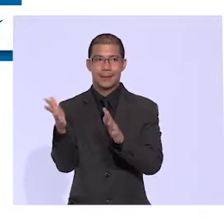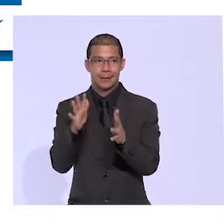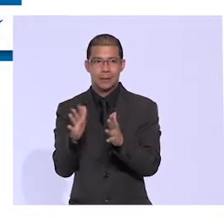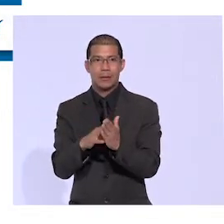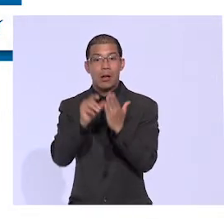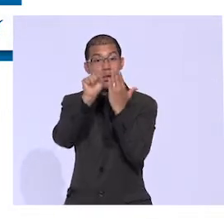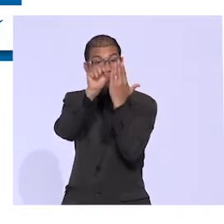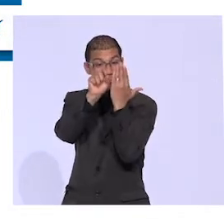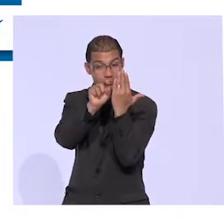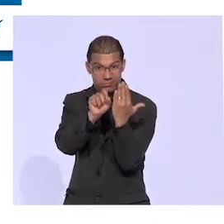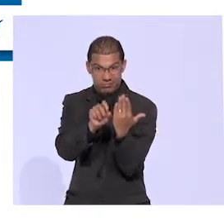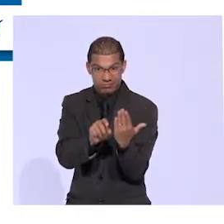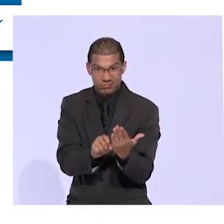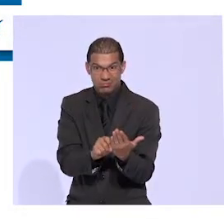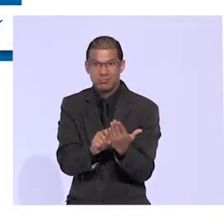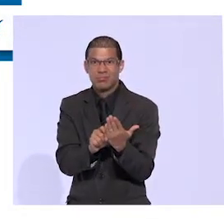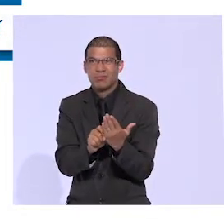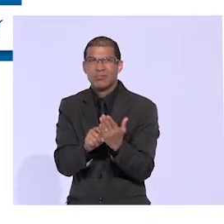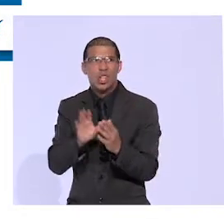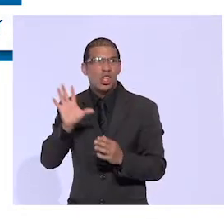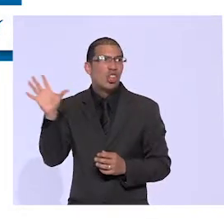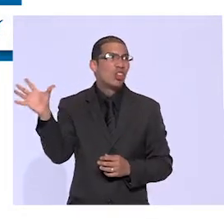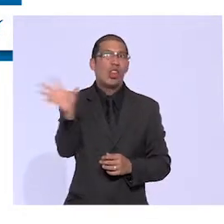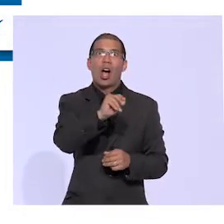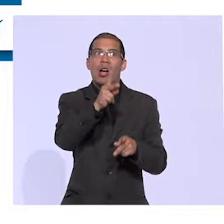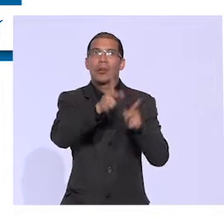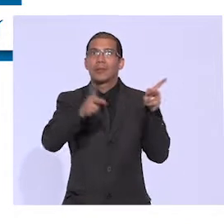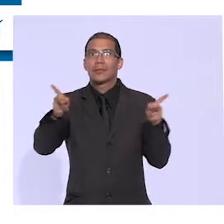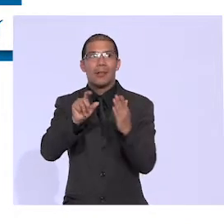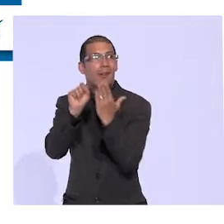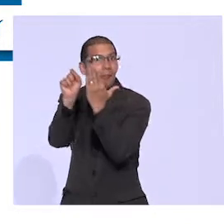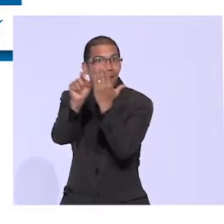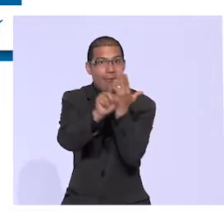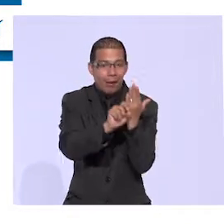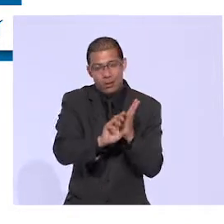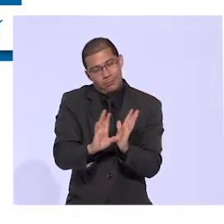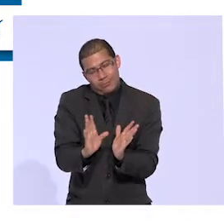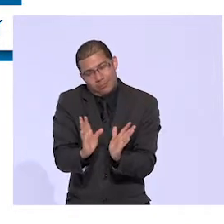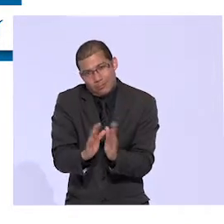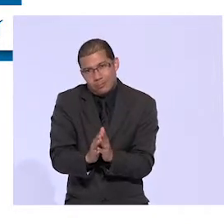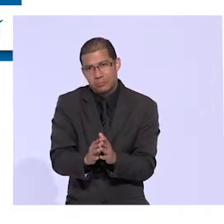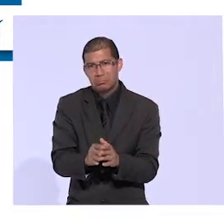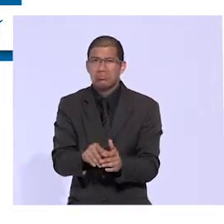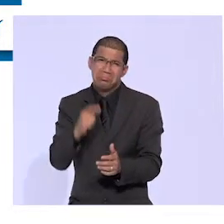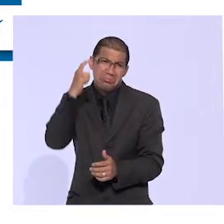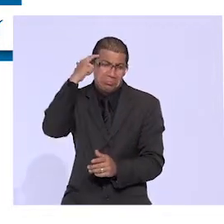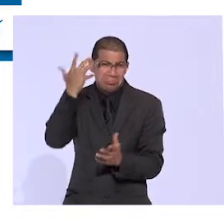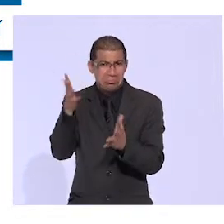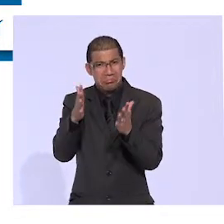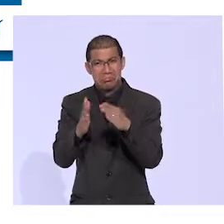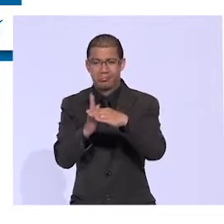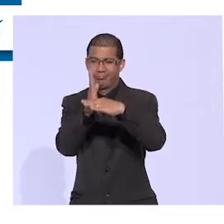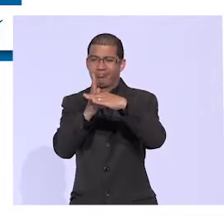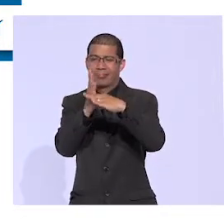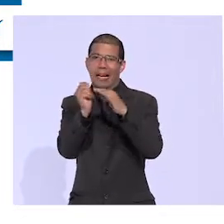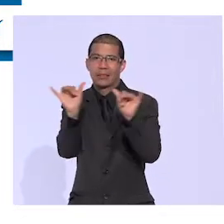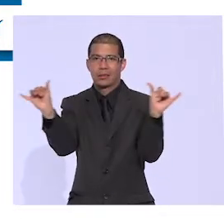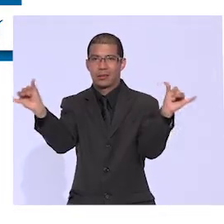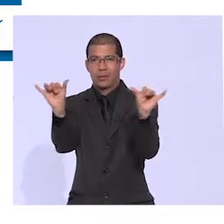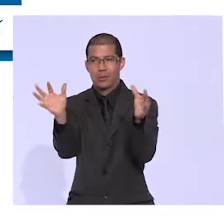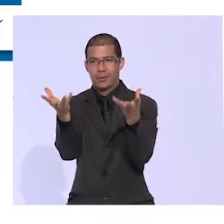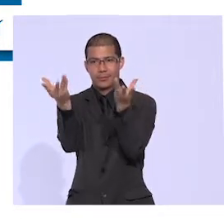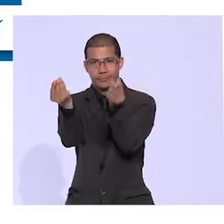encuesta a todo el censo, pues no hay significatividad en la diferencia, por lo tanto, podríamos decir que son iguales, ¿no?